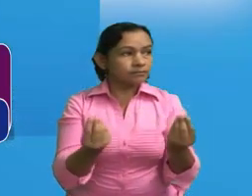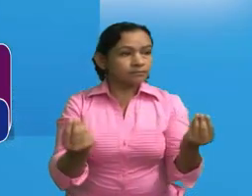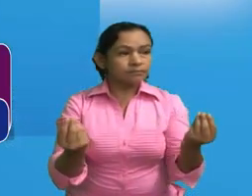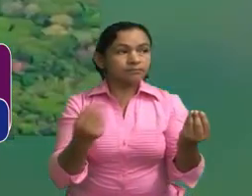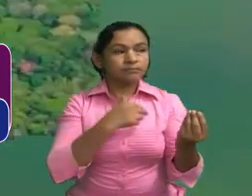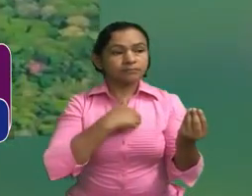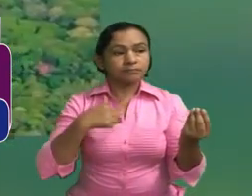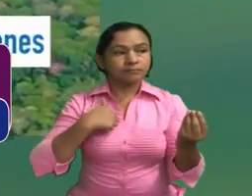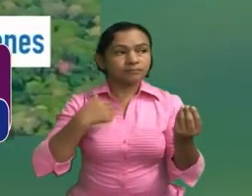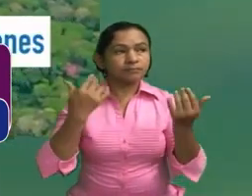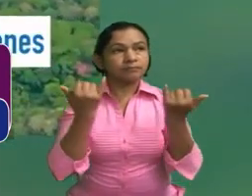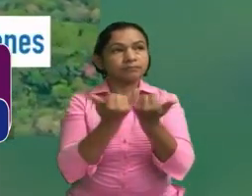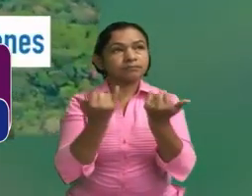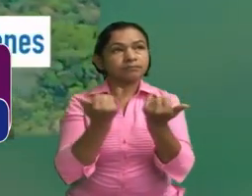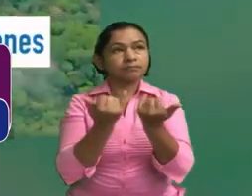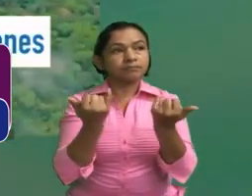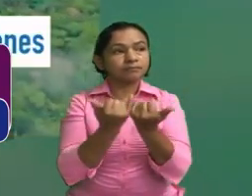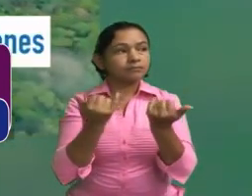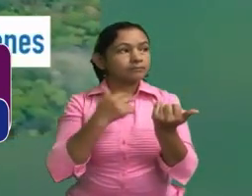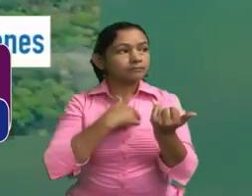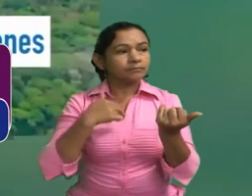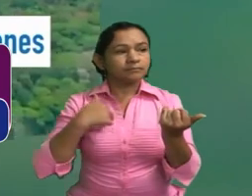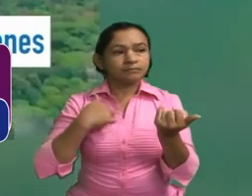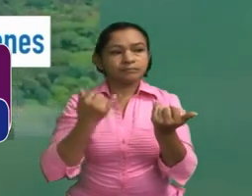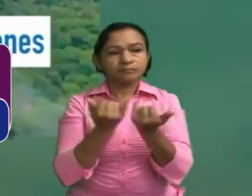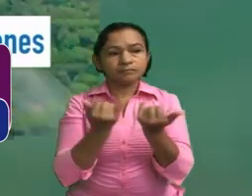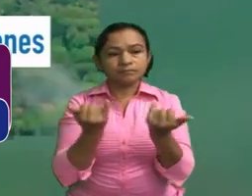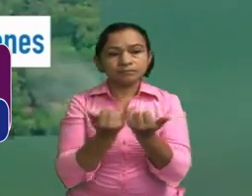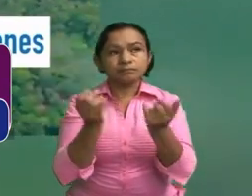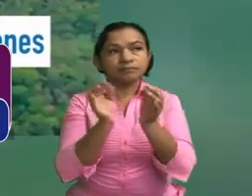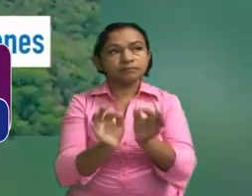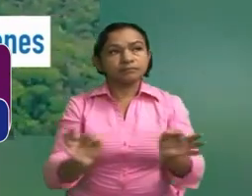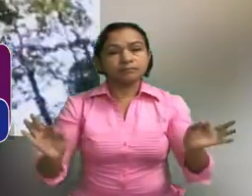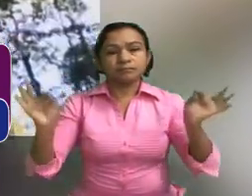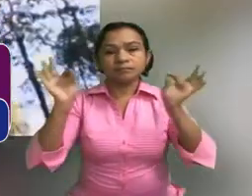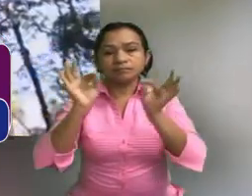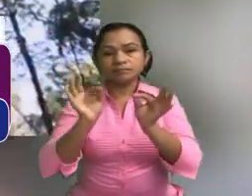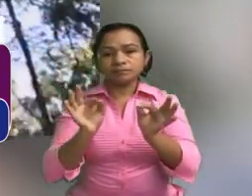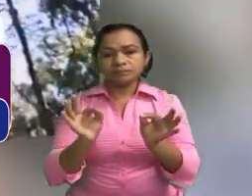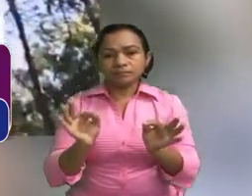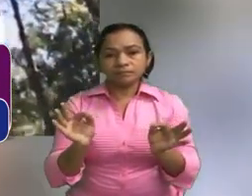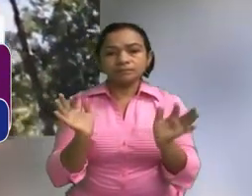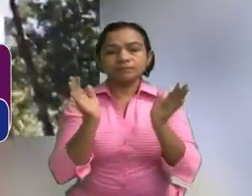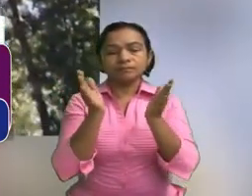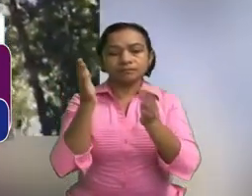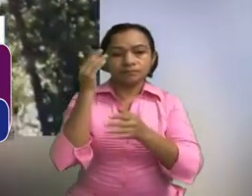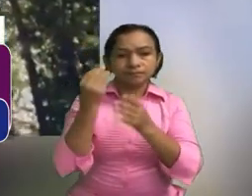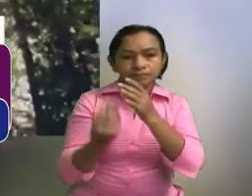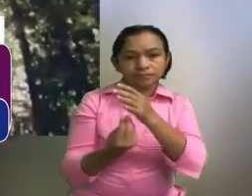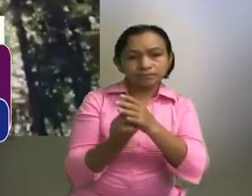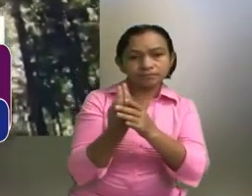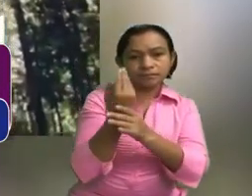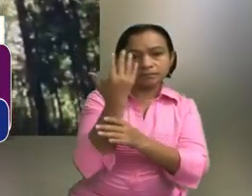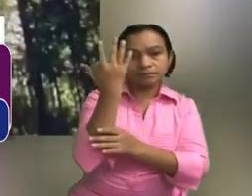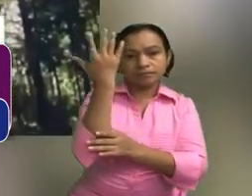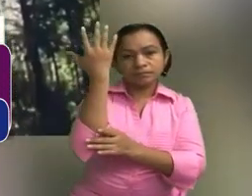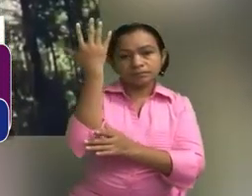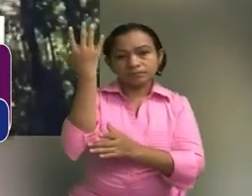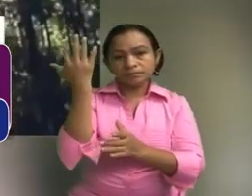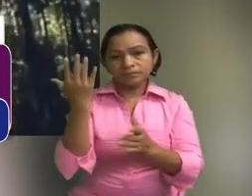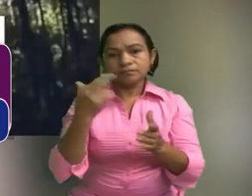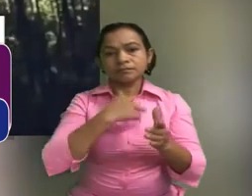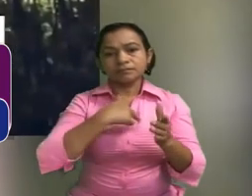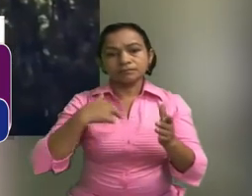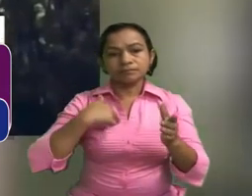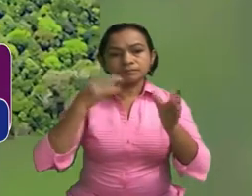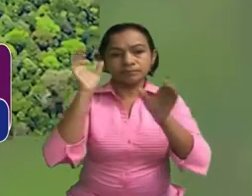esta manera, verdad? Porque de ahí radica la importancia de conservar nuestro bosque, nuestras plantas, y radica la importancia de que cada